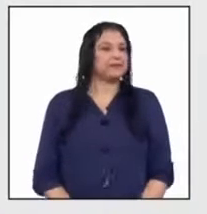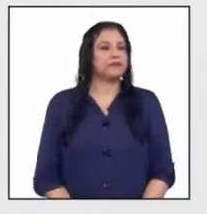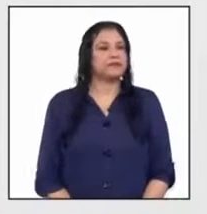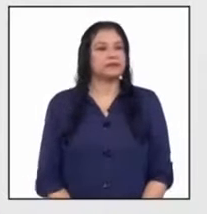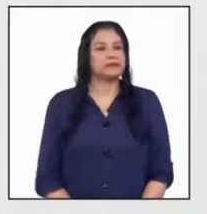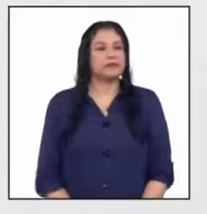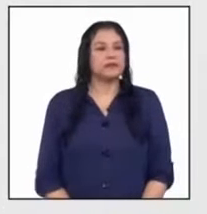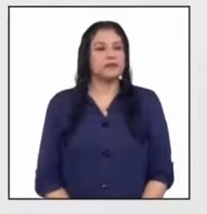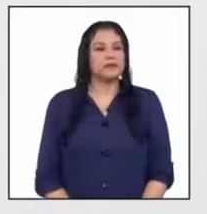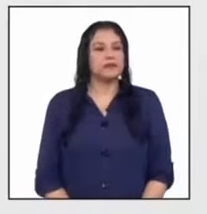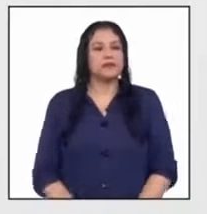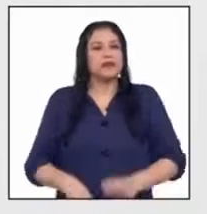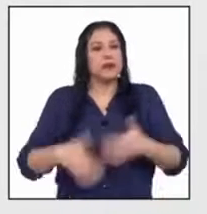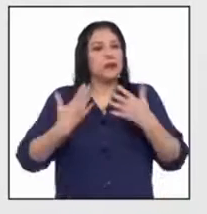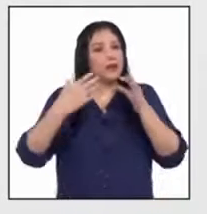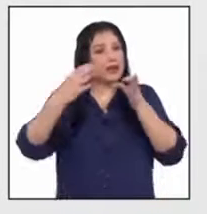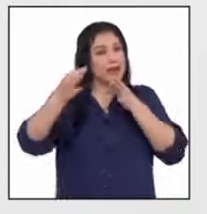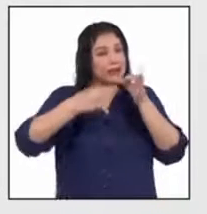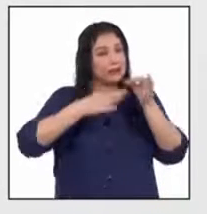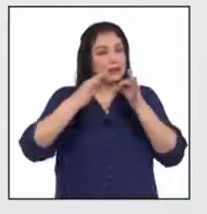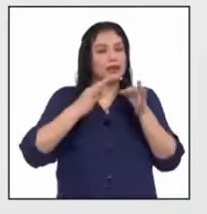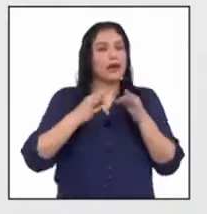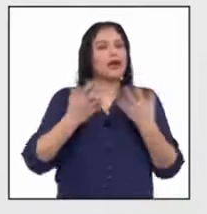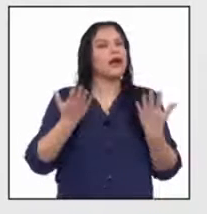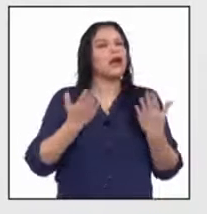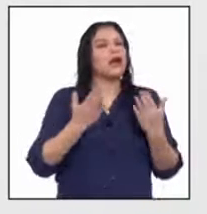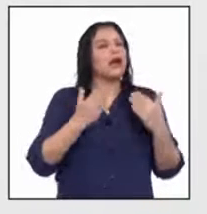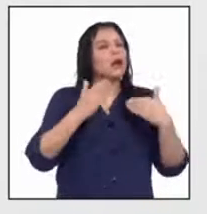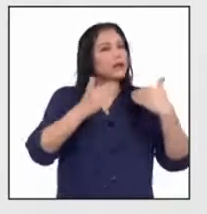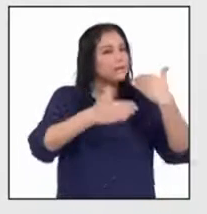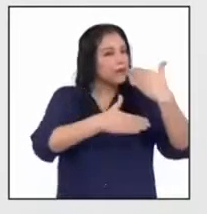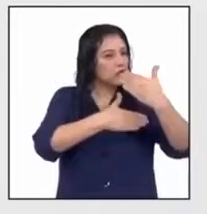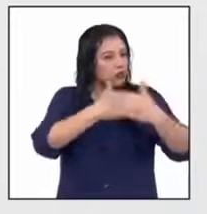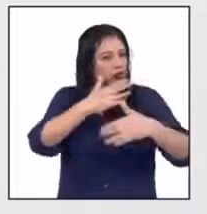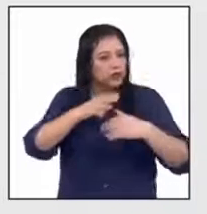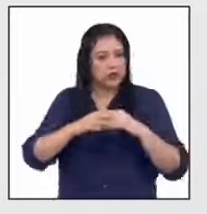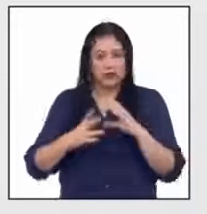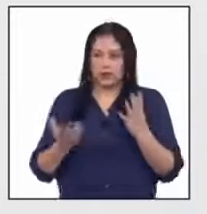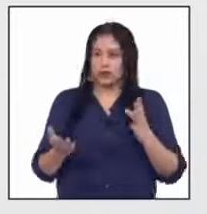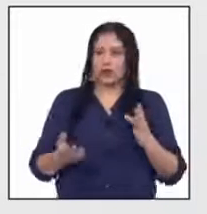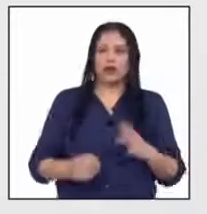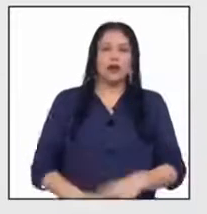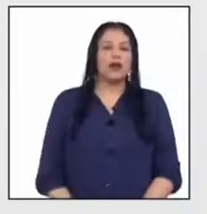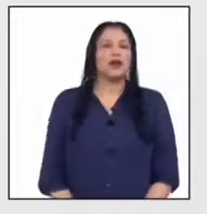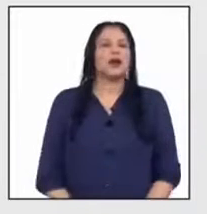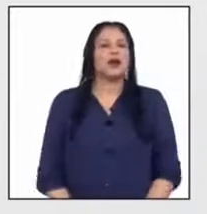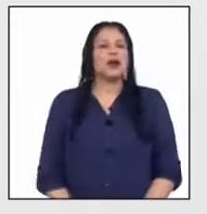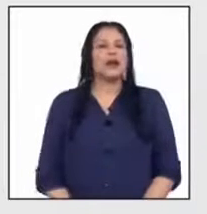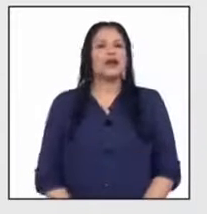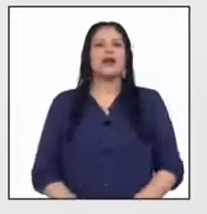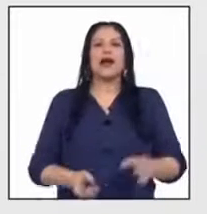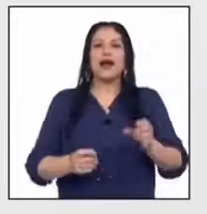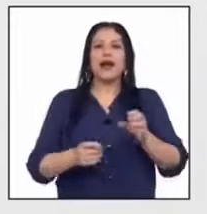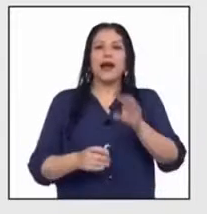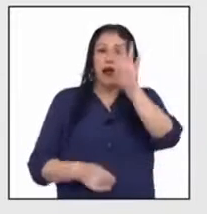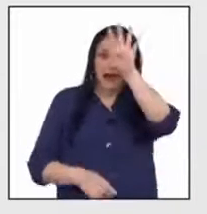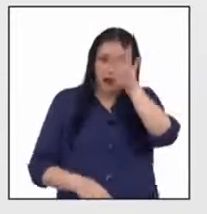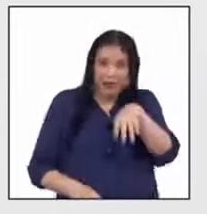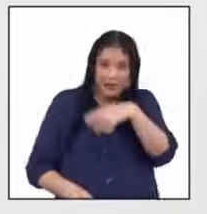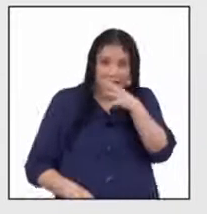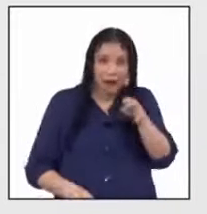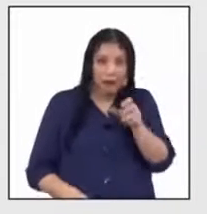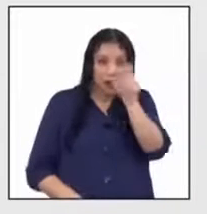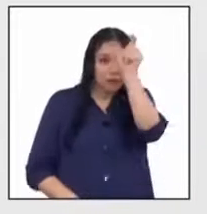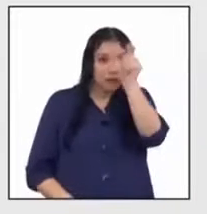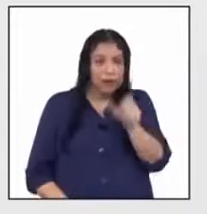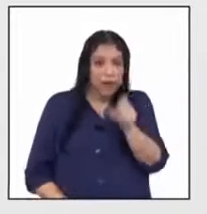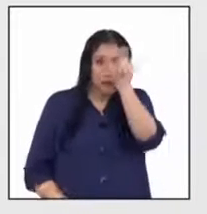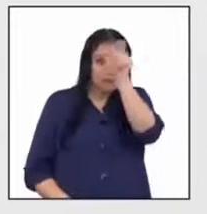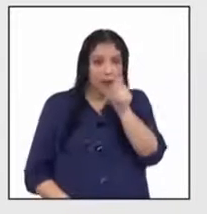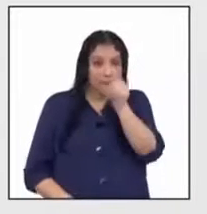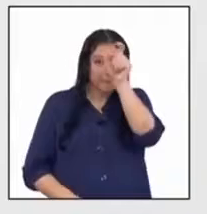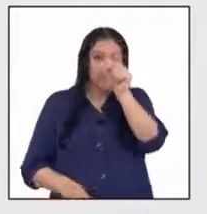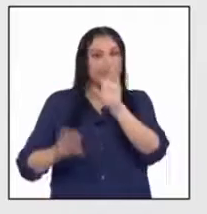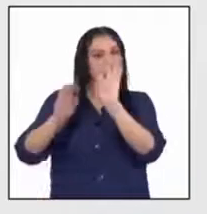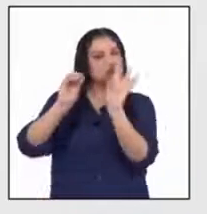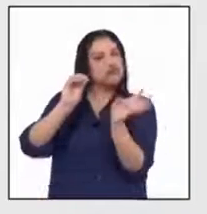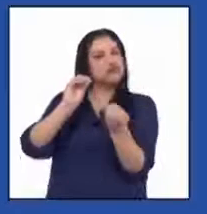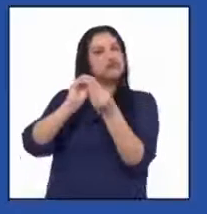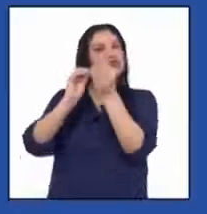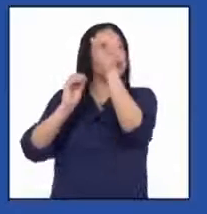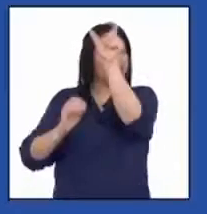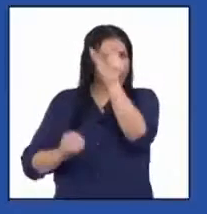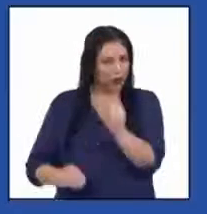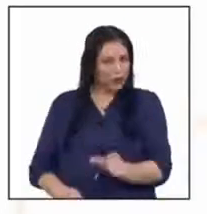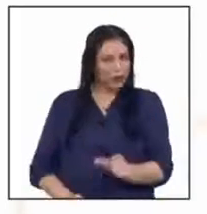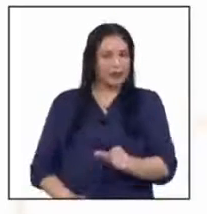Para explicar el proceso, agregamos nuevamente una columna en la tabla de datos de la comunidad